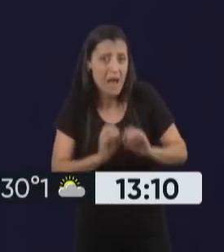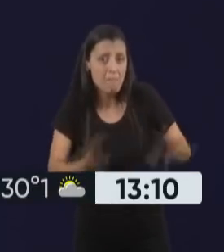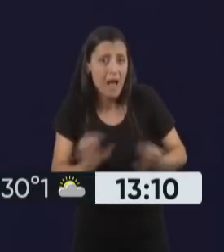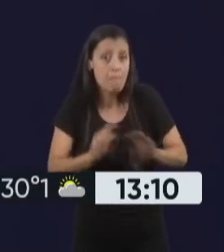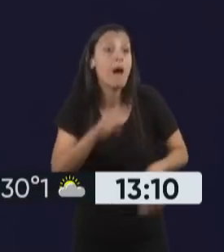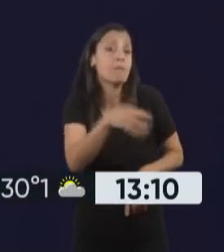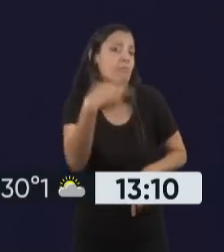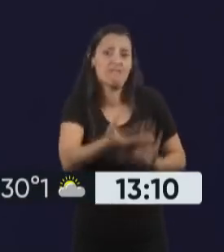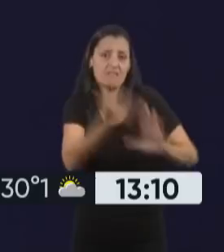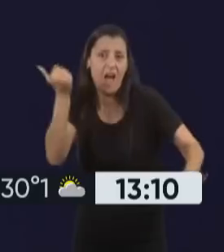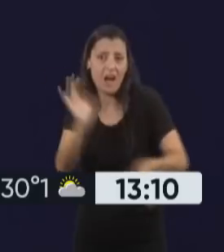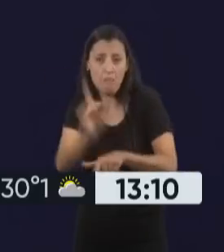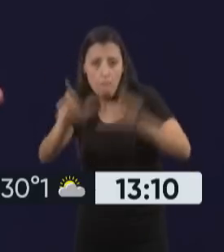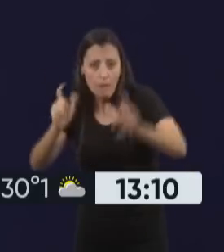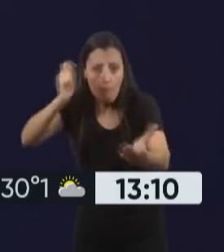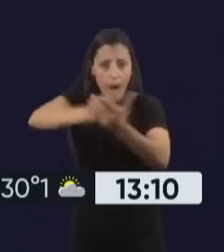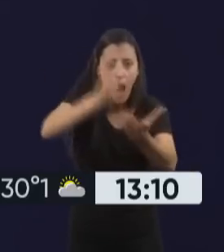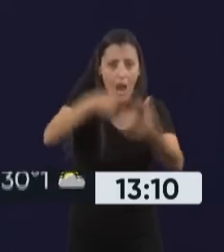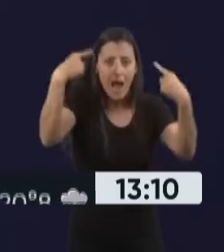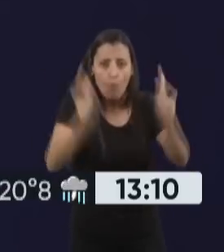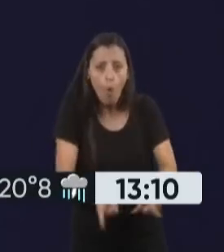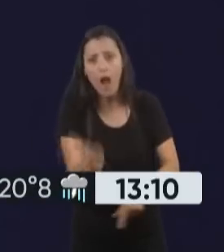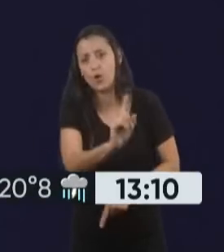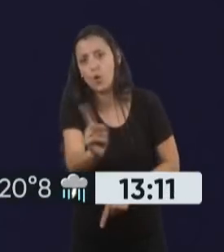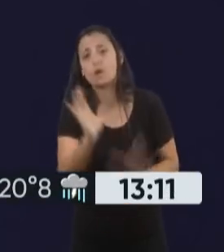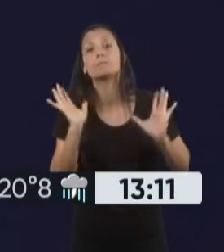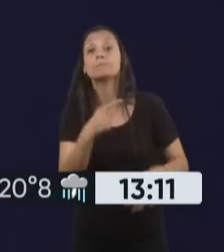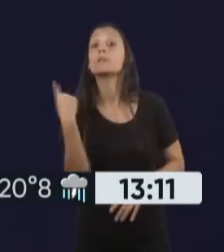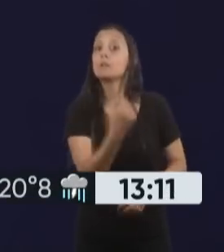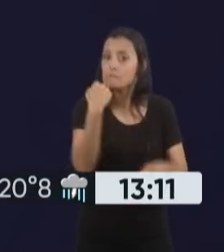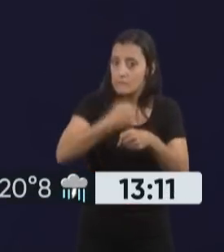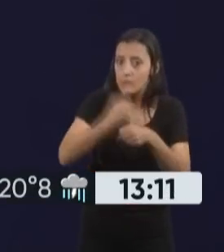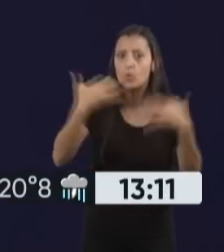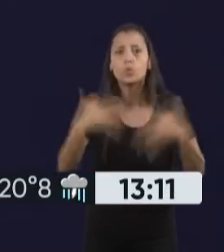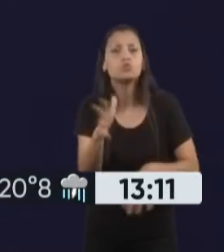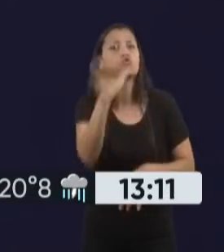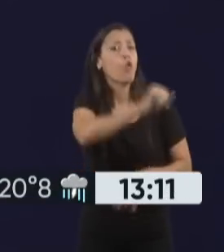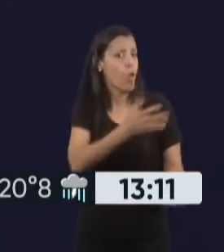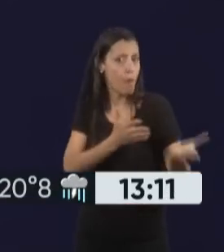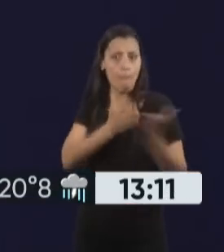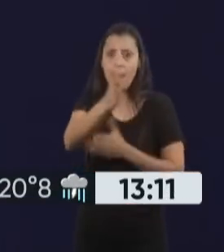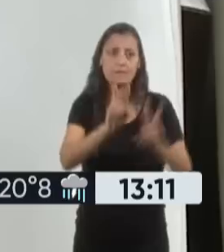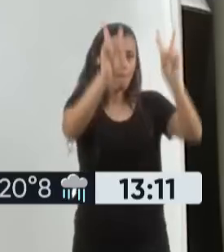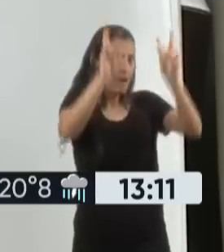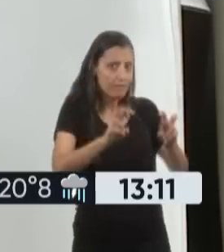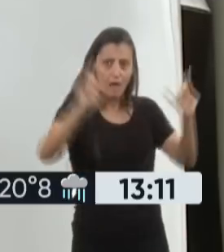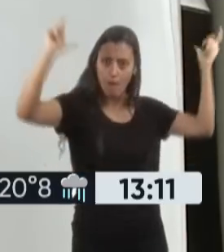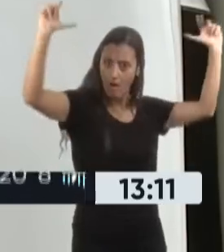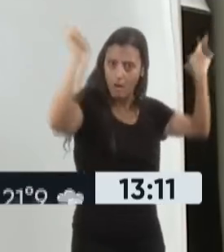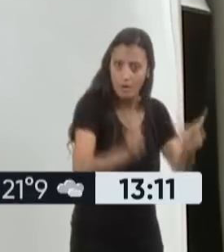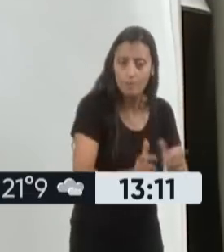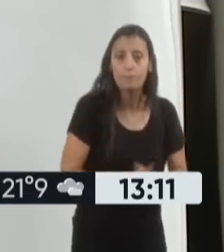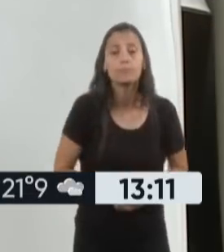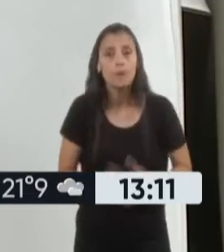eficiente y que el contribuyente no tiene por qué hacerse cargo. Así que es un trabajo, te diría que de todos los días y eterno el tema de la motosierra. ¿Va a incluir reestructuración